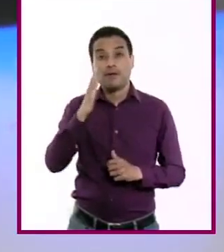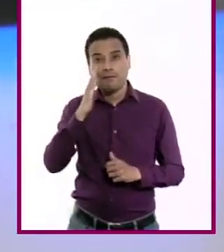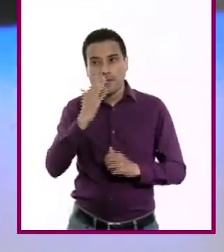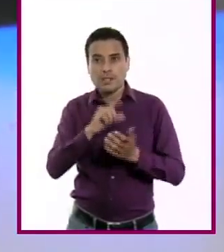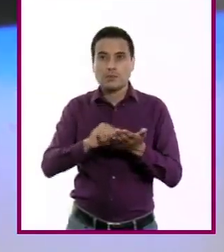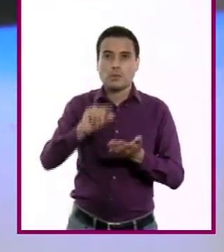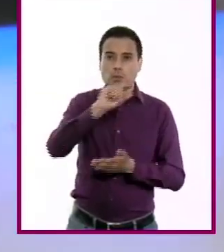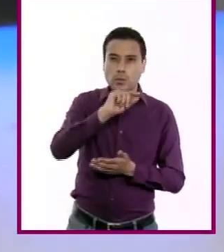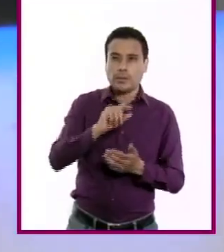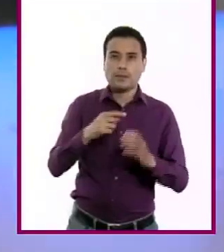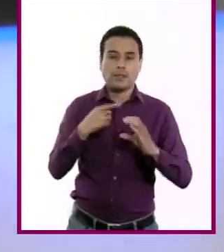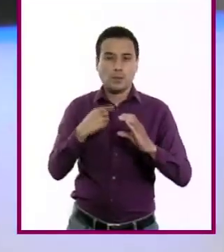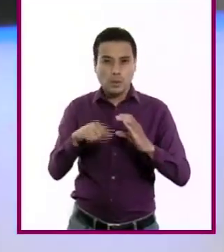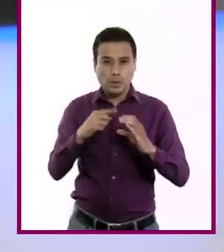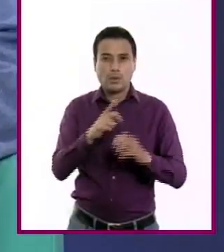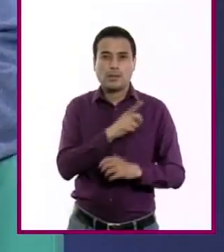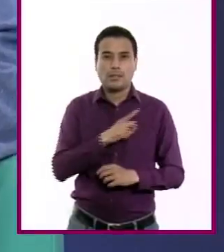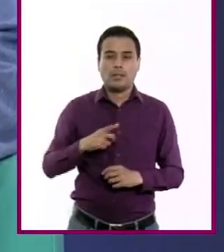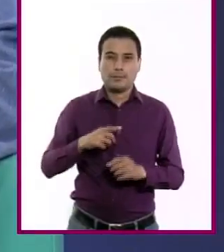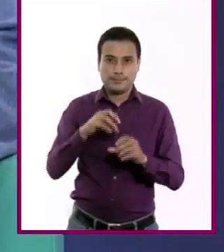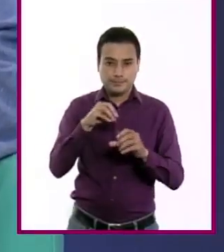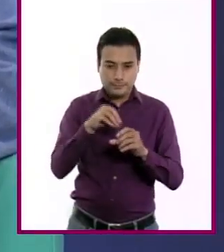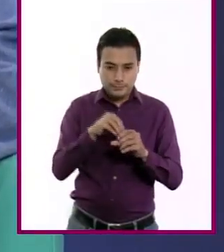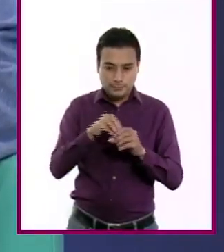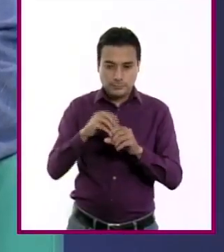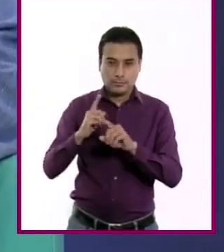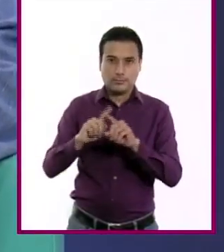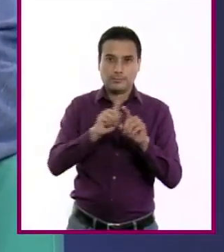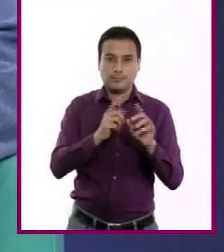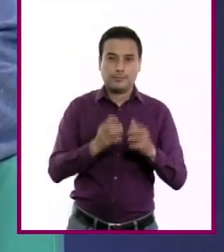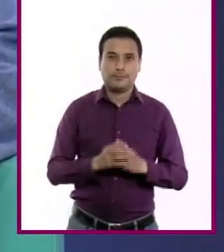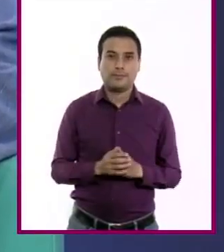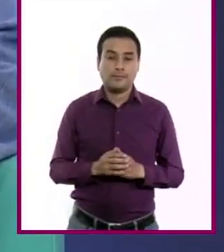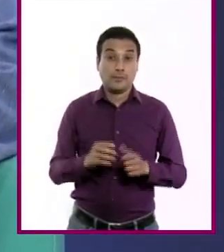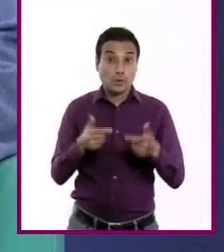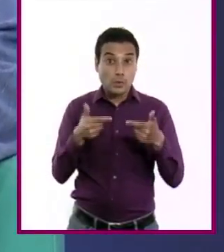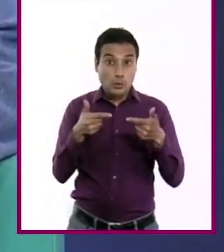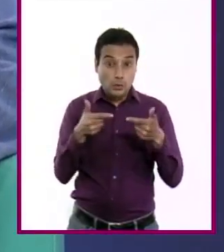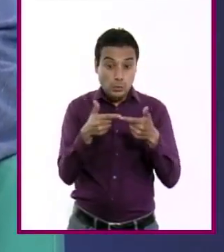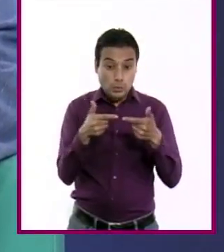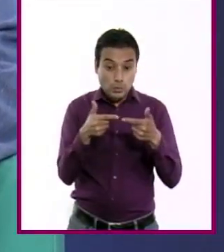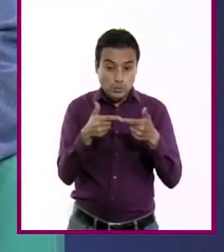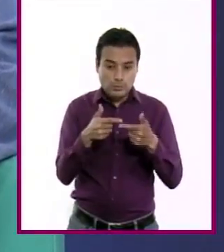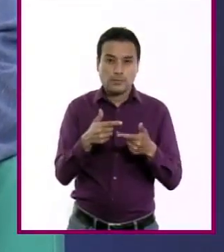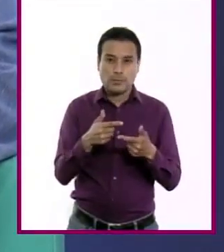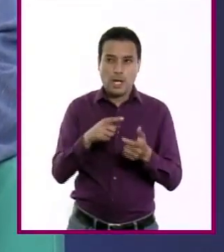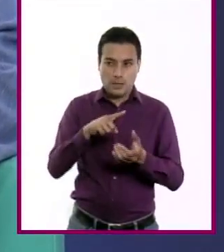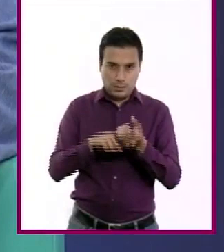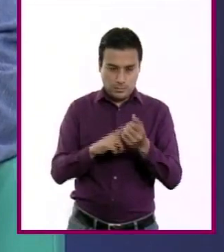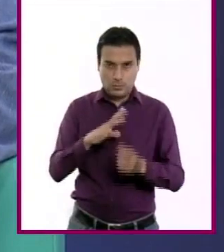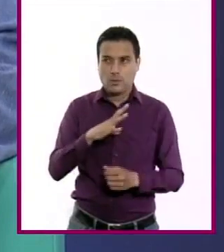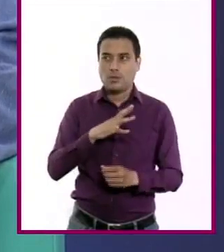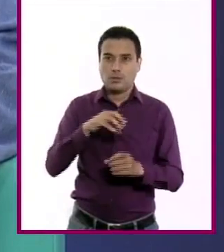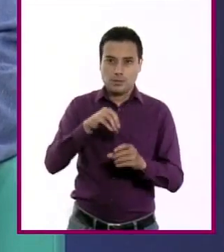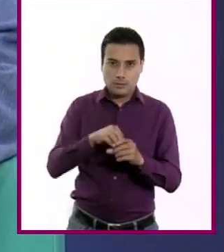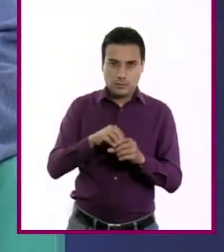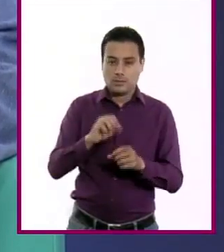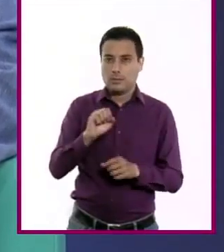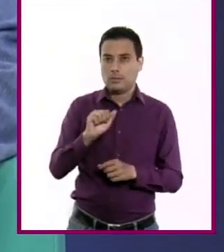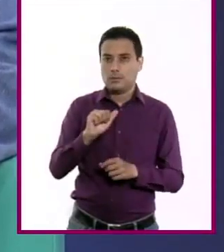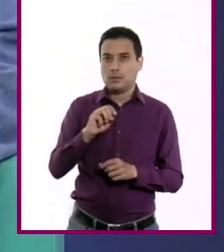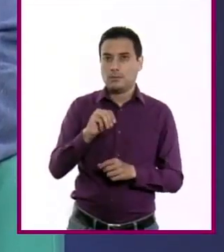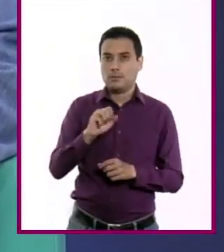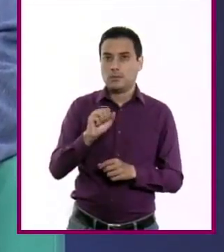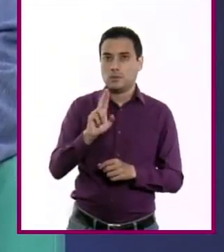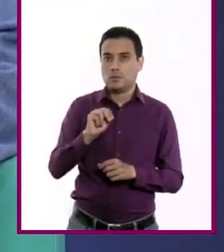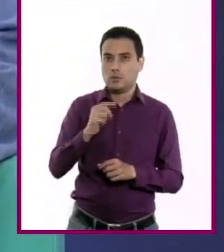otra red social, la almacena, se llaman llaveros digitales. Google tiene en su sistema operativo una, Samsung,